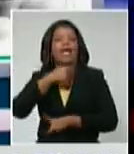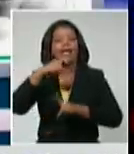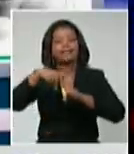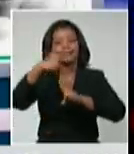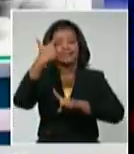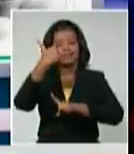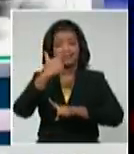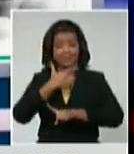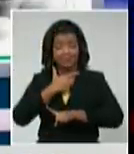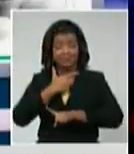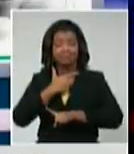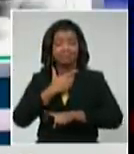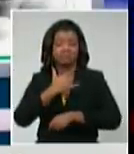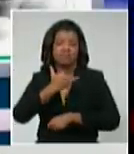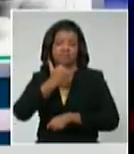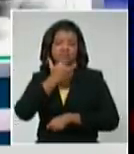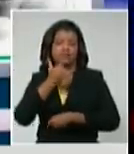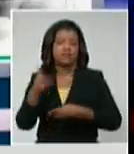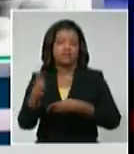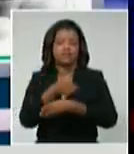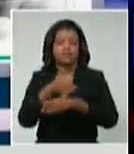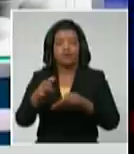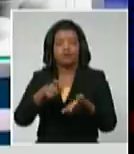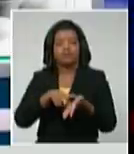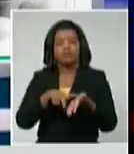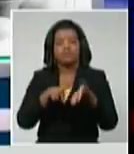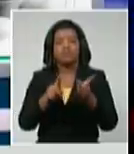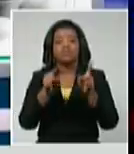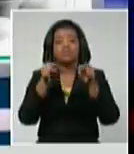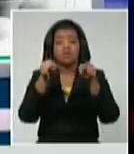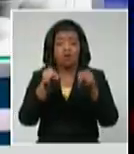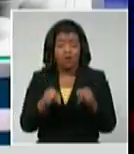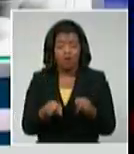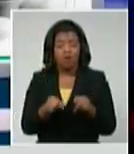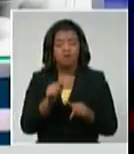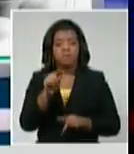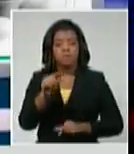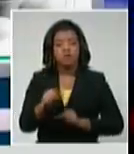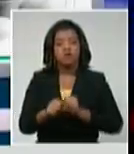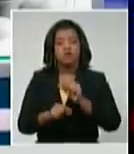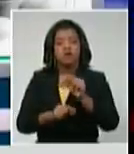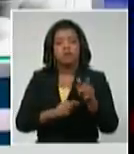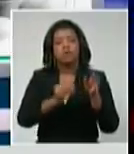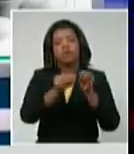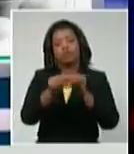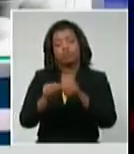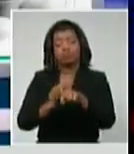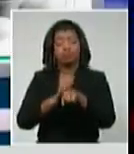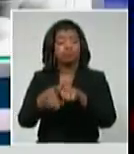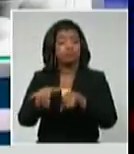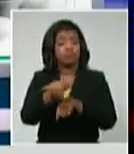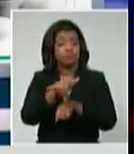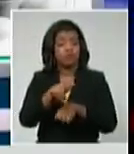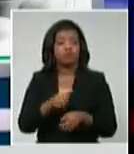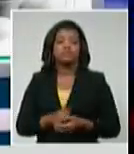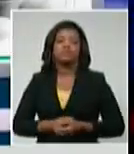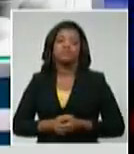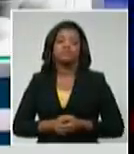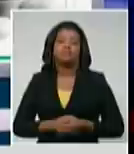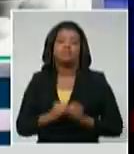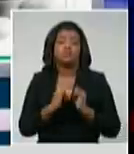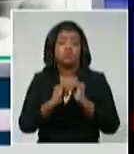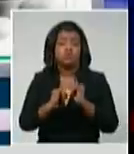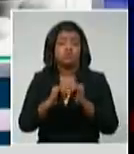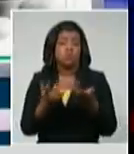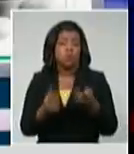por varios de los territorios que hoy transitan por la fase de transmisión autóctona limitada. La noticia es que Cuba confirmó